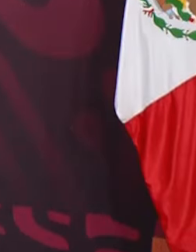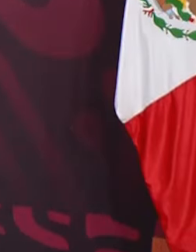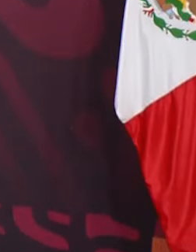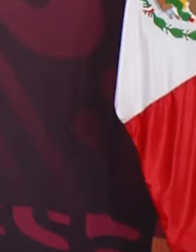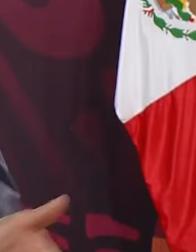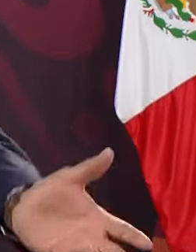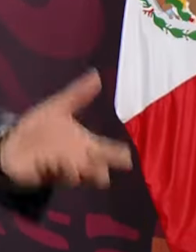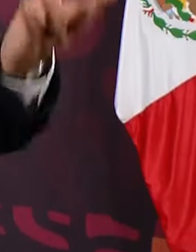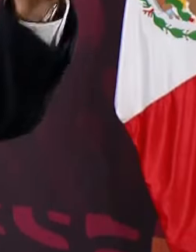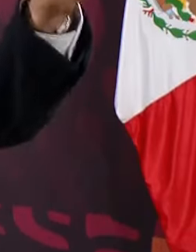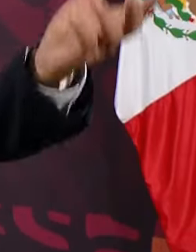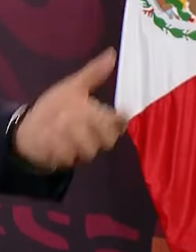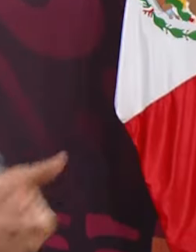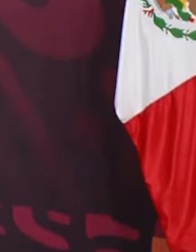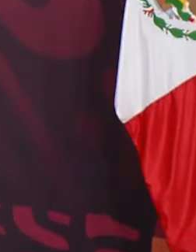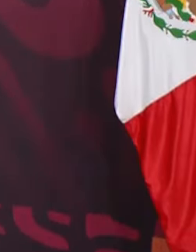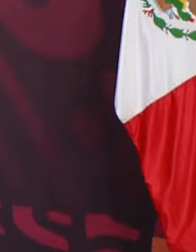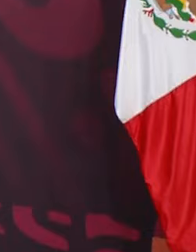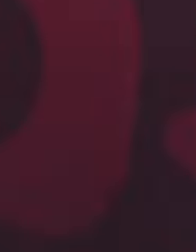campaña